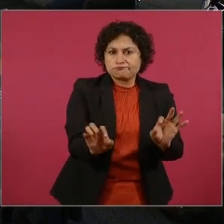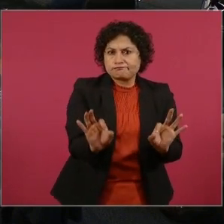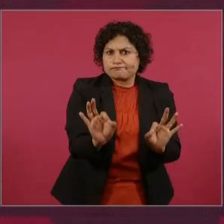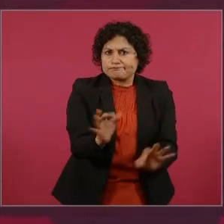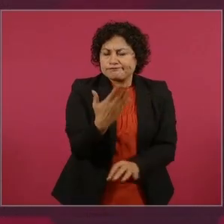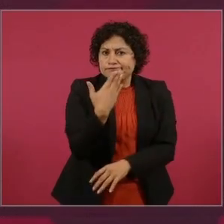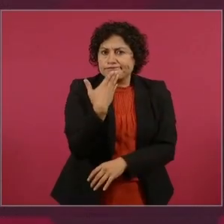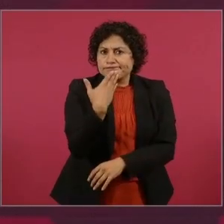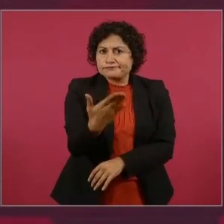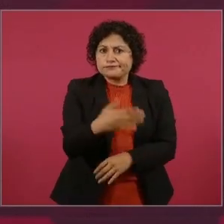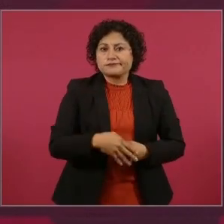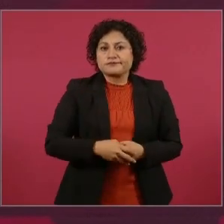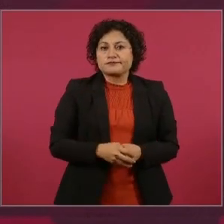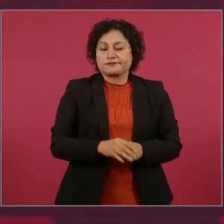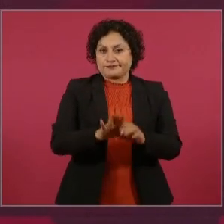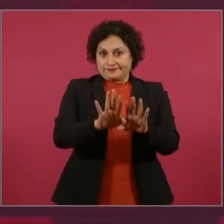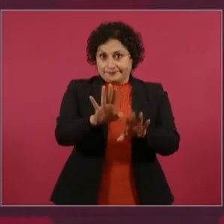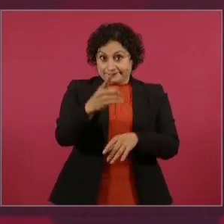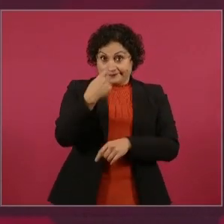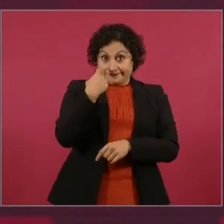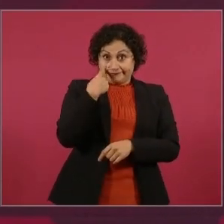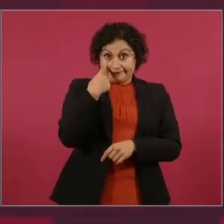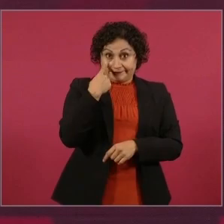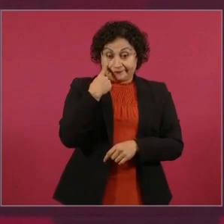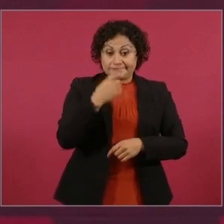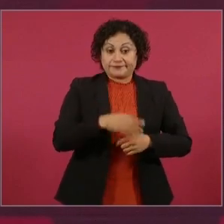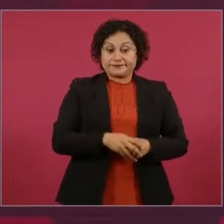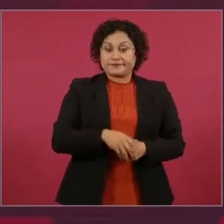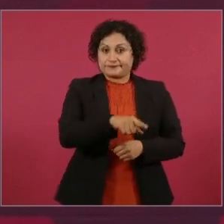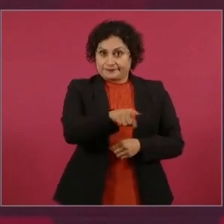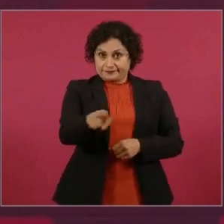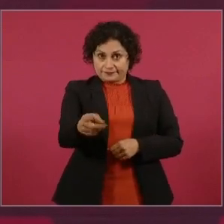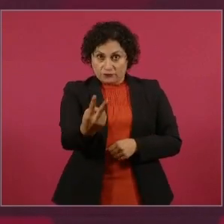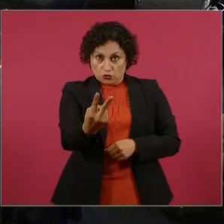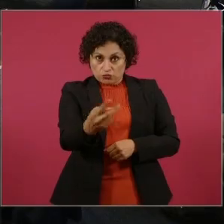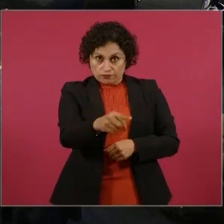peristas aquí fíjense quitan